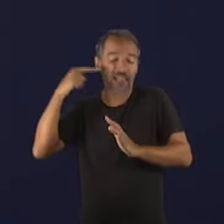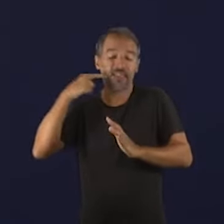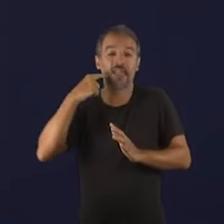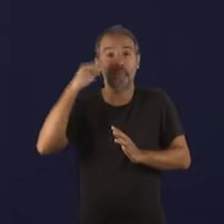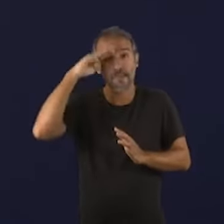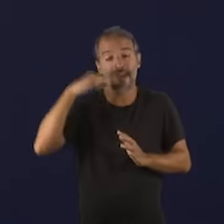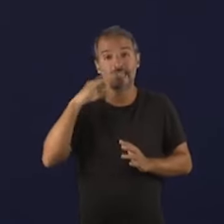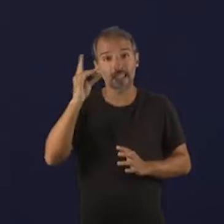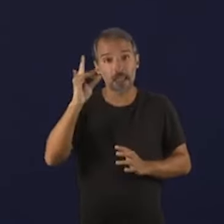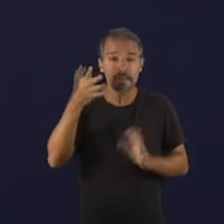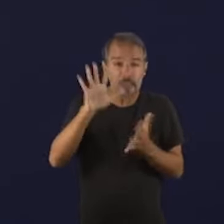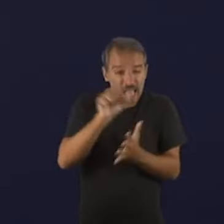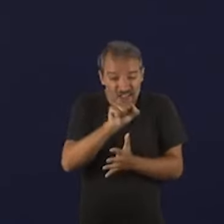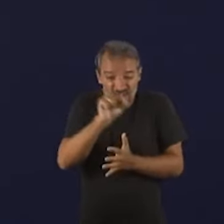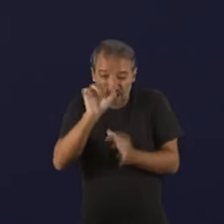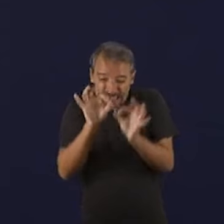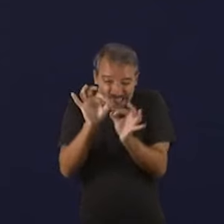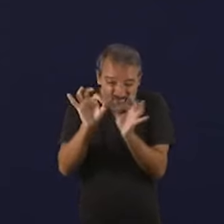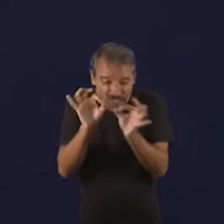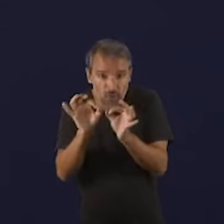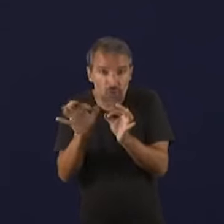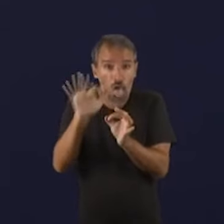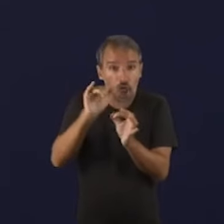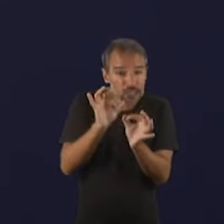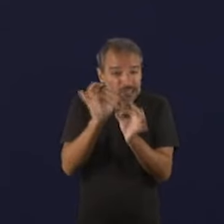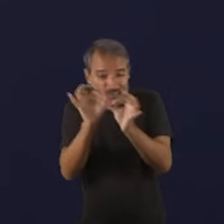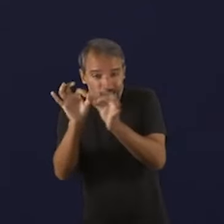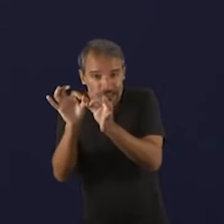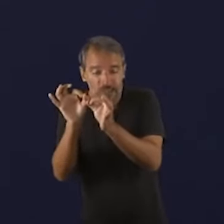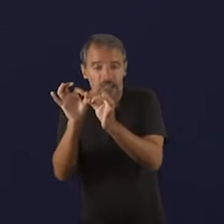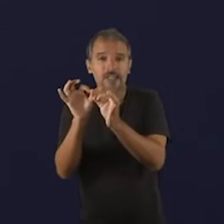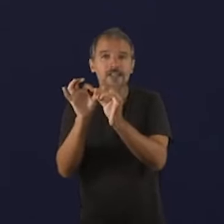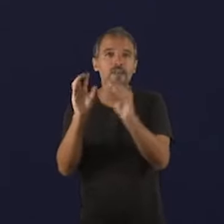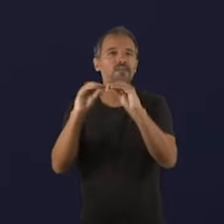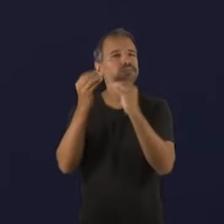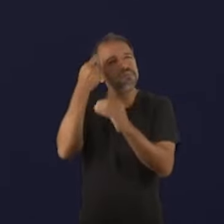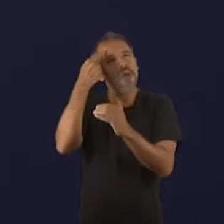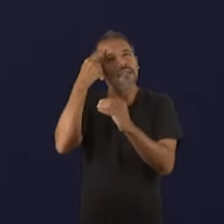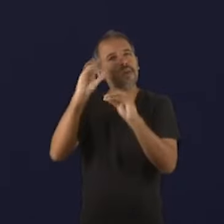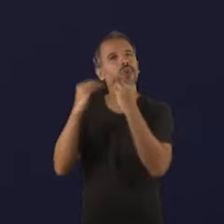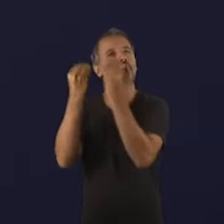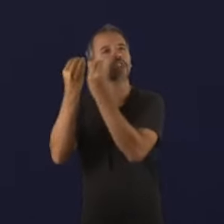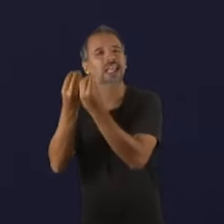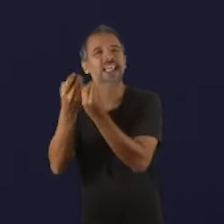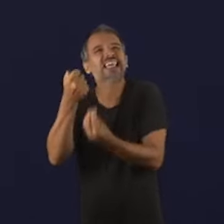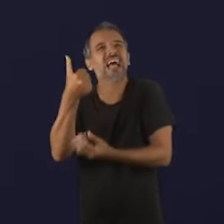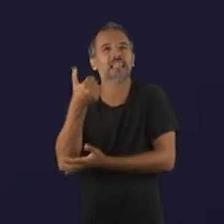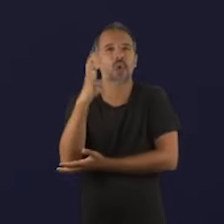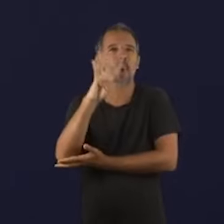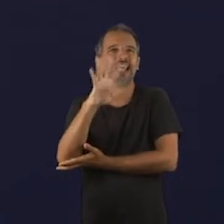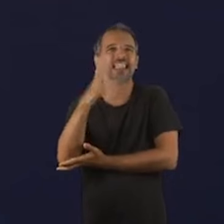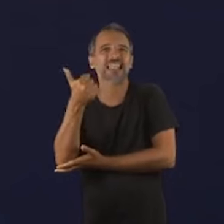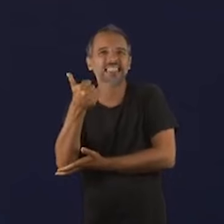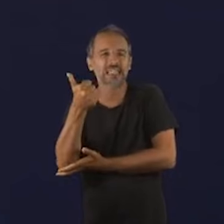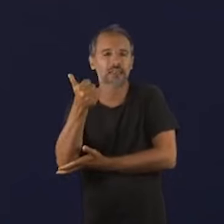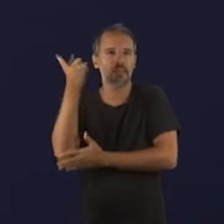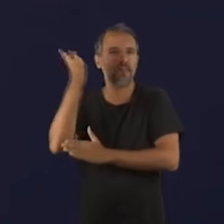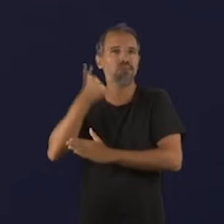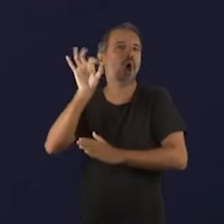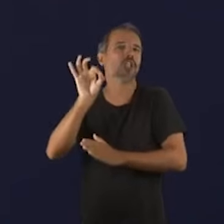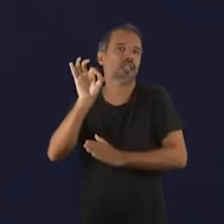mensualizacion en el en el día a día e la proyección era del casi el 46 por de inflación para